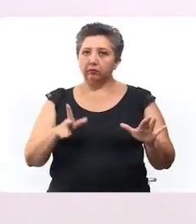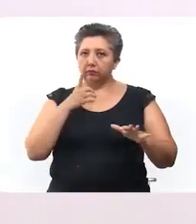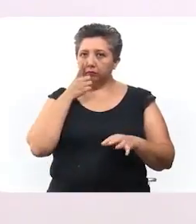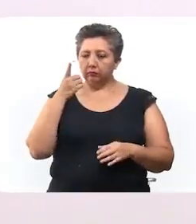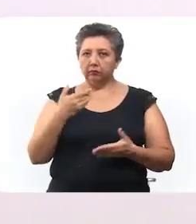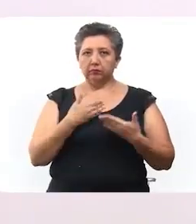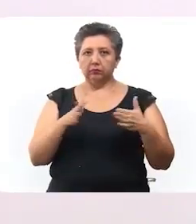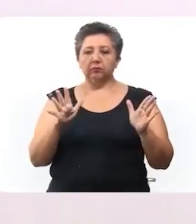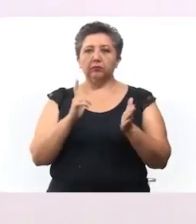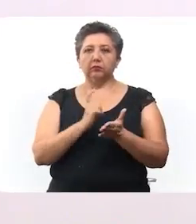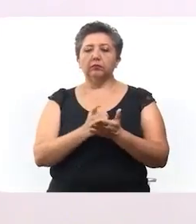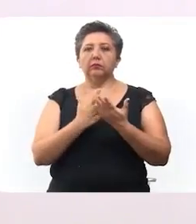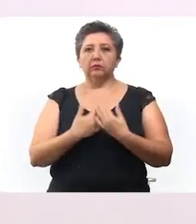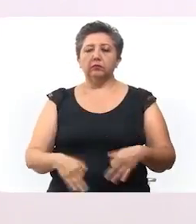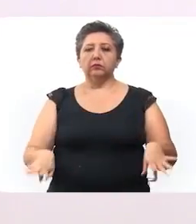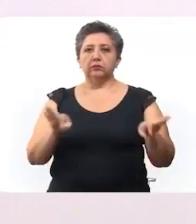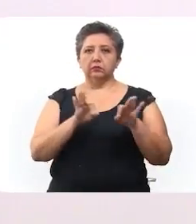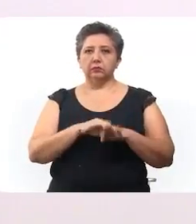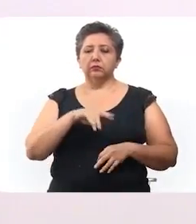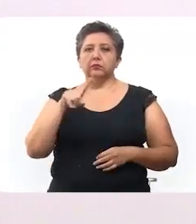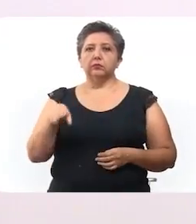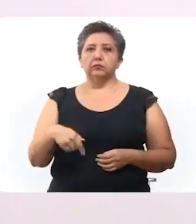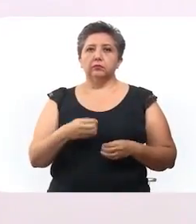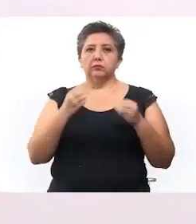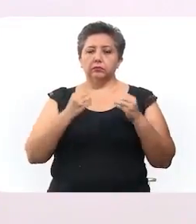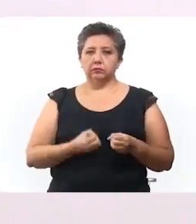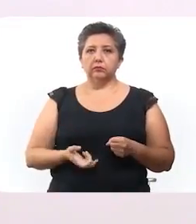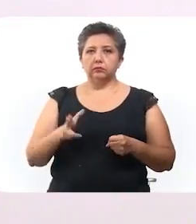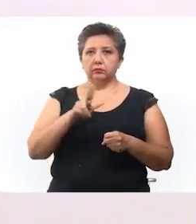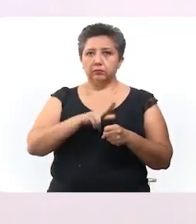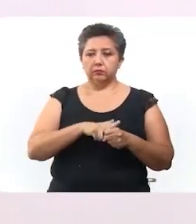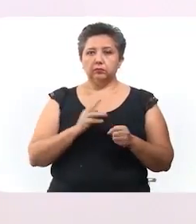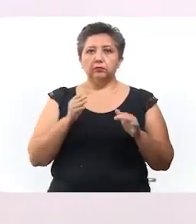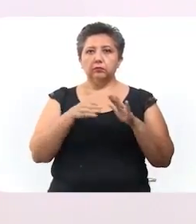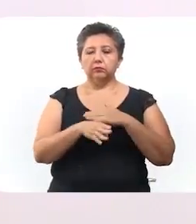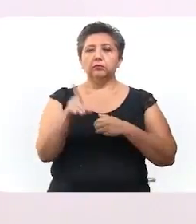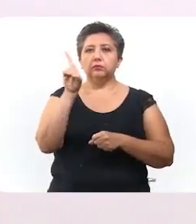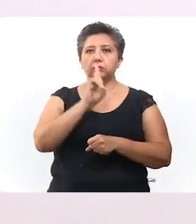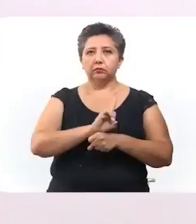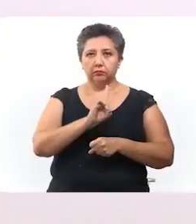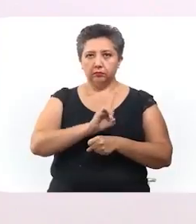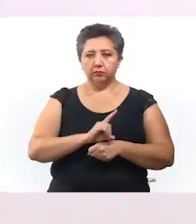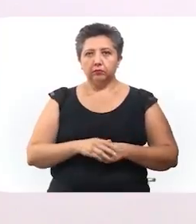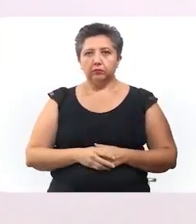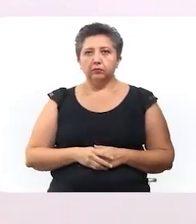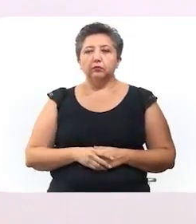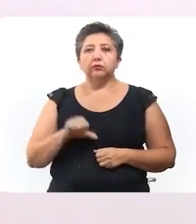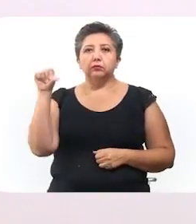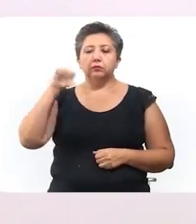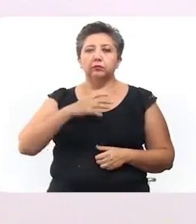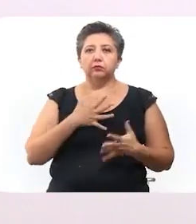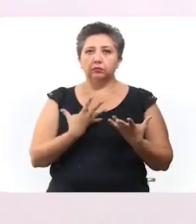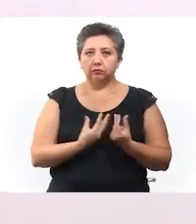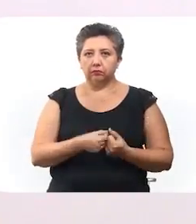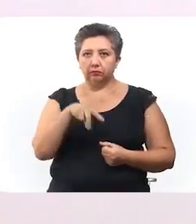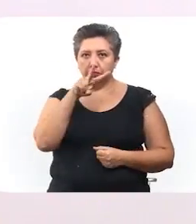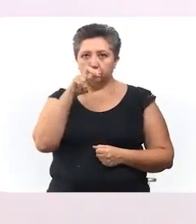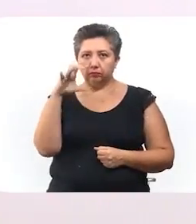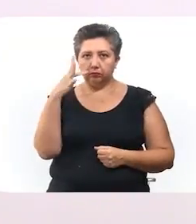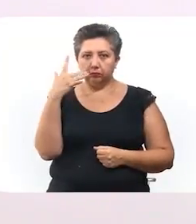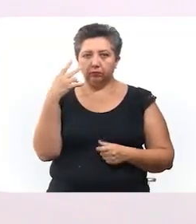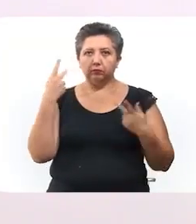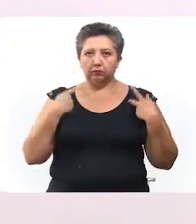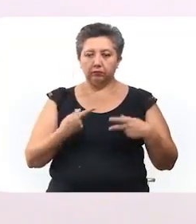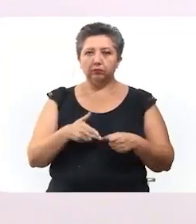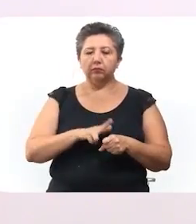ha señalado, en la reapertura económica los datos más importantes son la ocupación hospitalaria y los ingresos diarios. El día de hoy tenemos